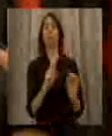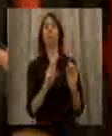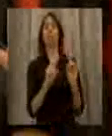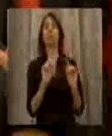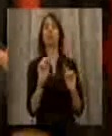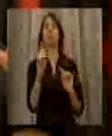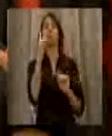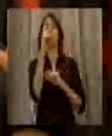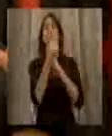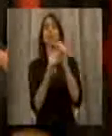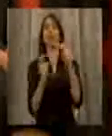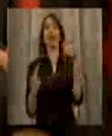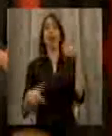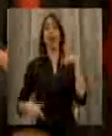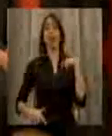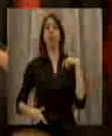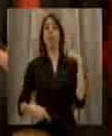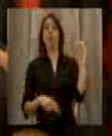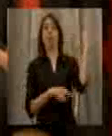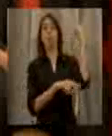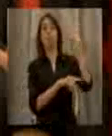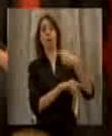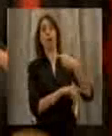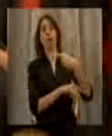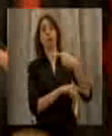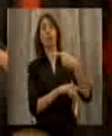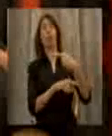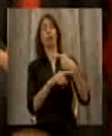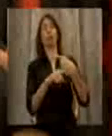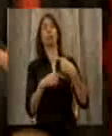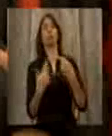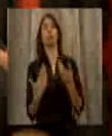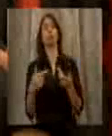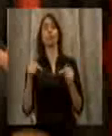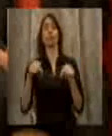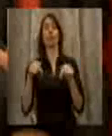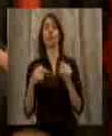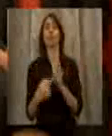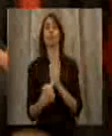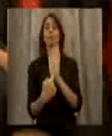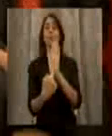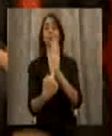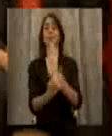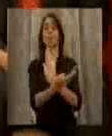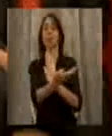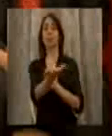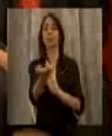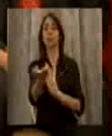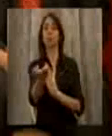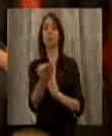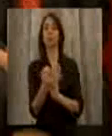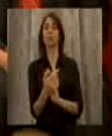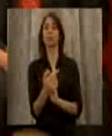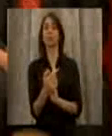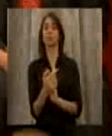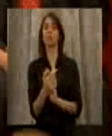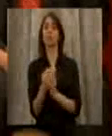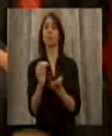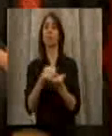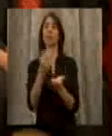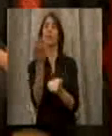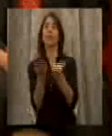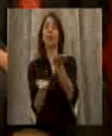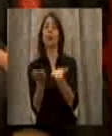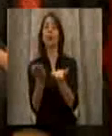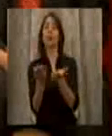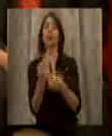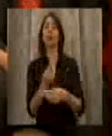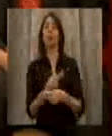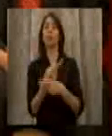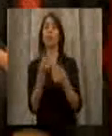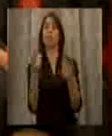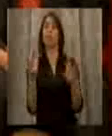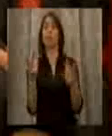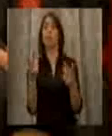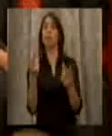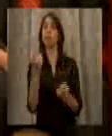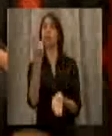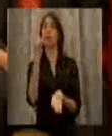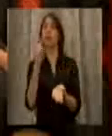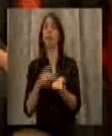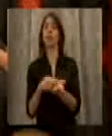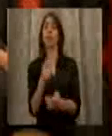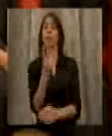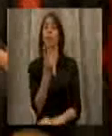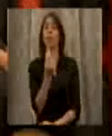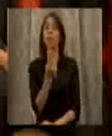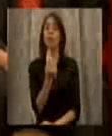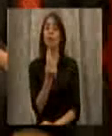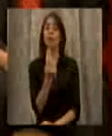desde su primer año, vamos a presentar a ustedes la cuenta pública del año